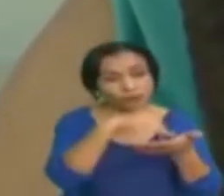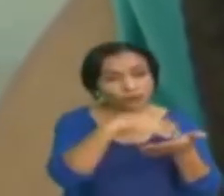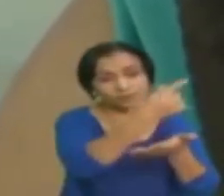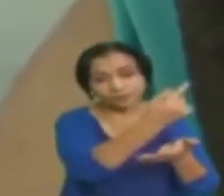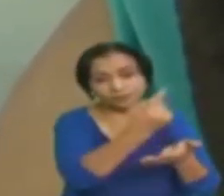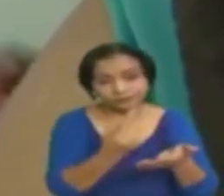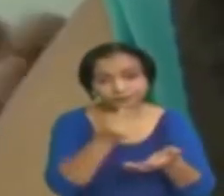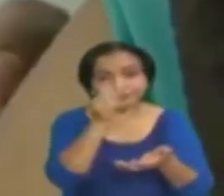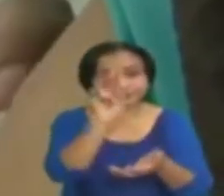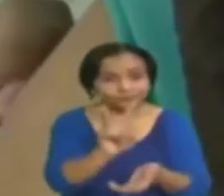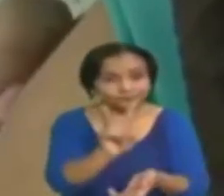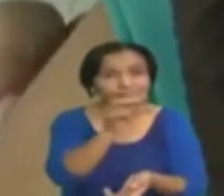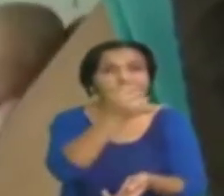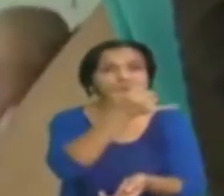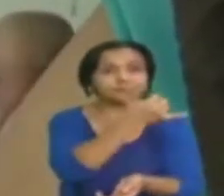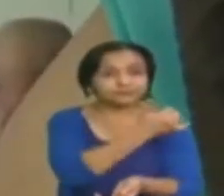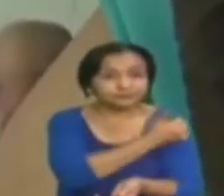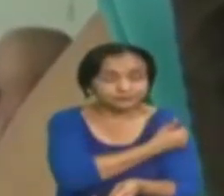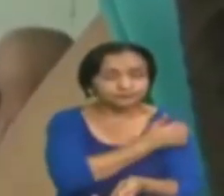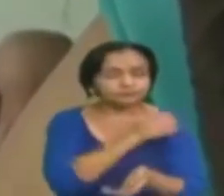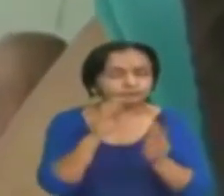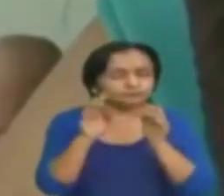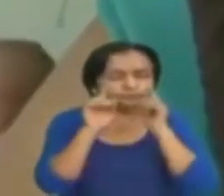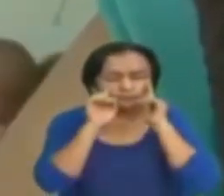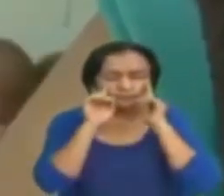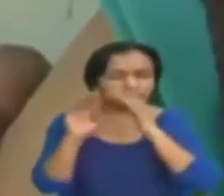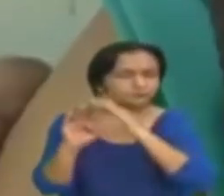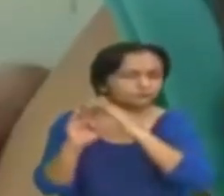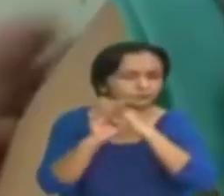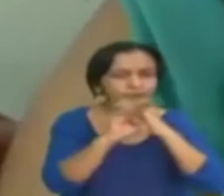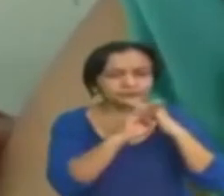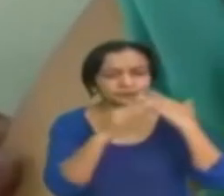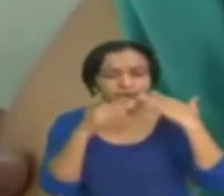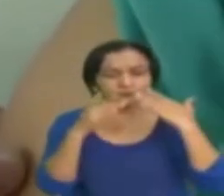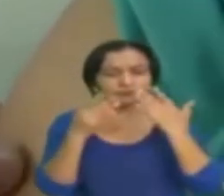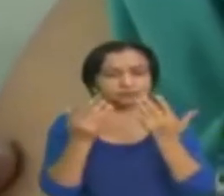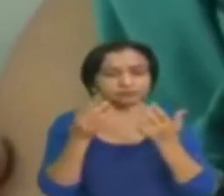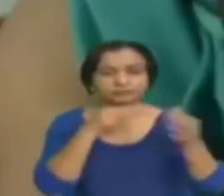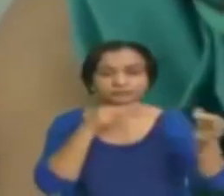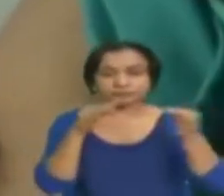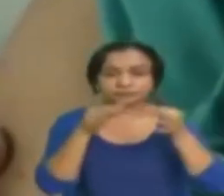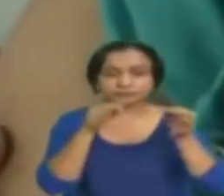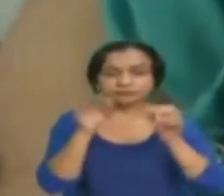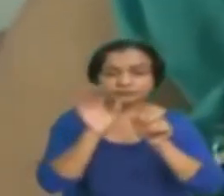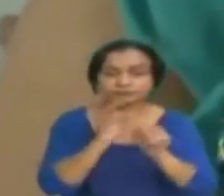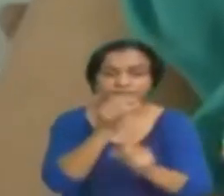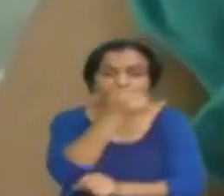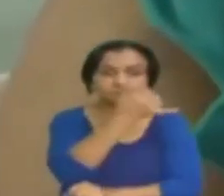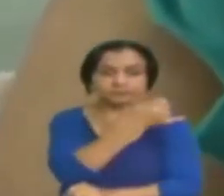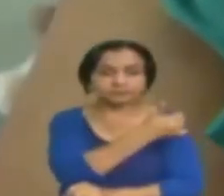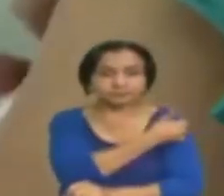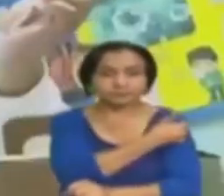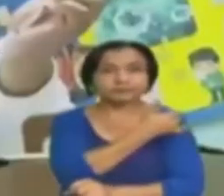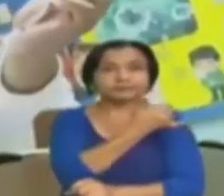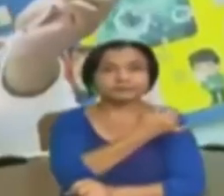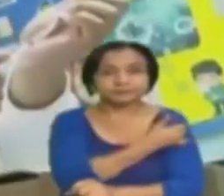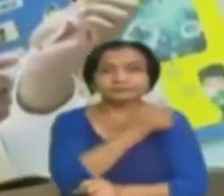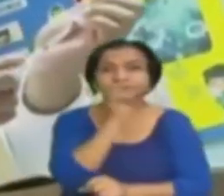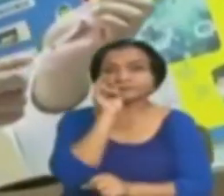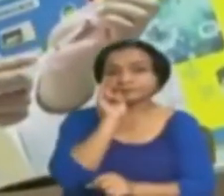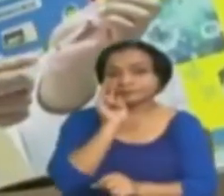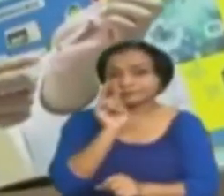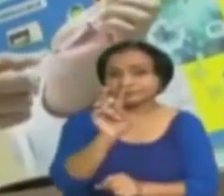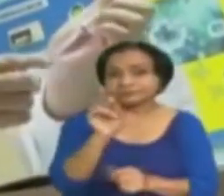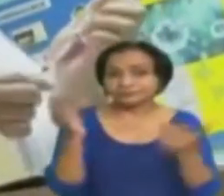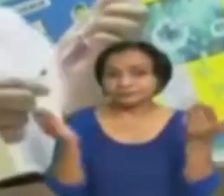en los municipios de Altagracia, Belén, Buenos Aires, Cárdenas, Moyogalpa, Potosí, San Juan del Sur, San Jorge